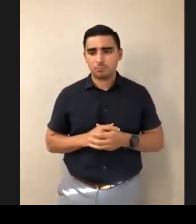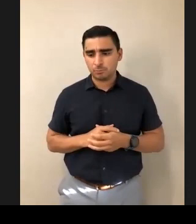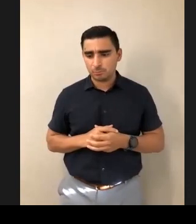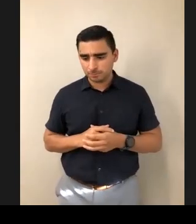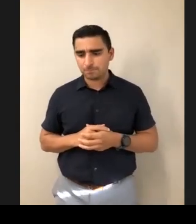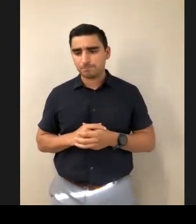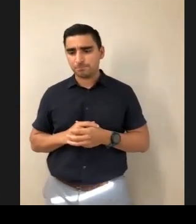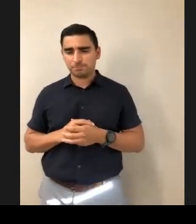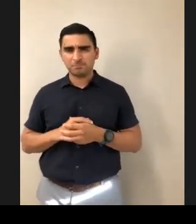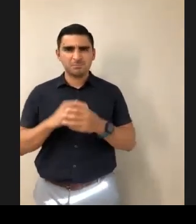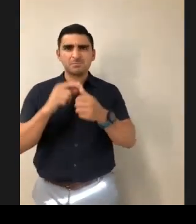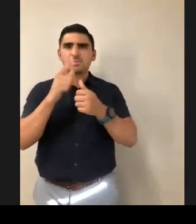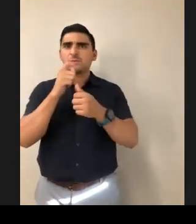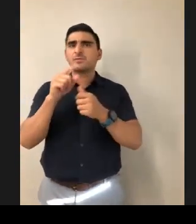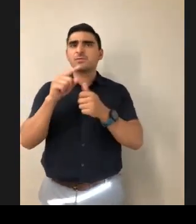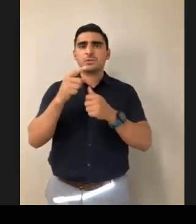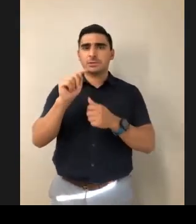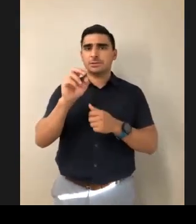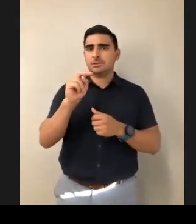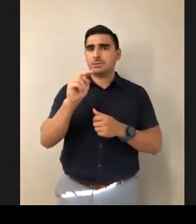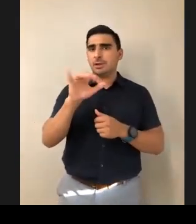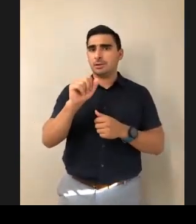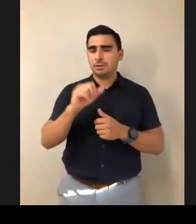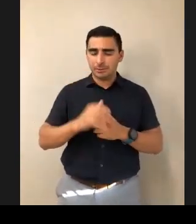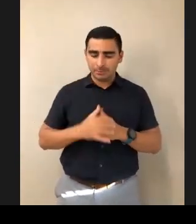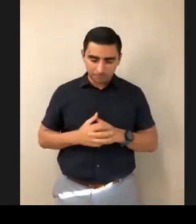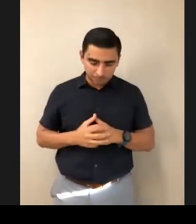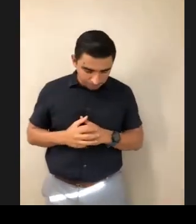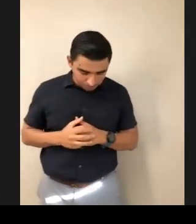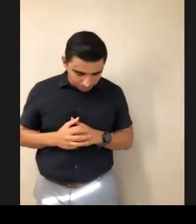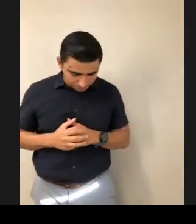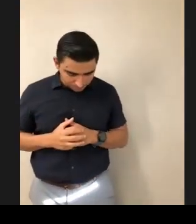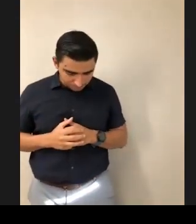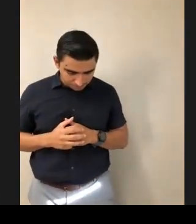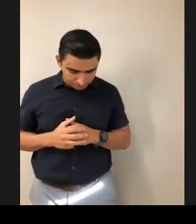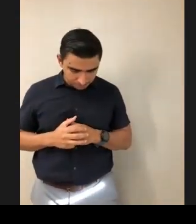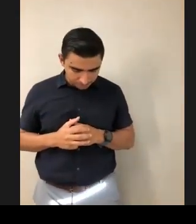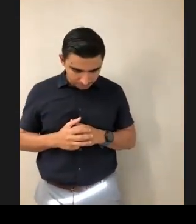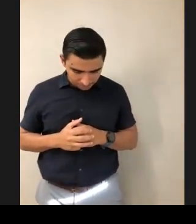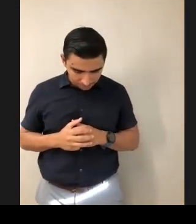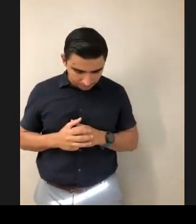sentir seguros? Empezando con Tania.